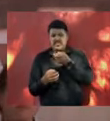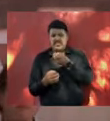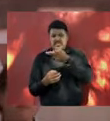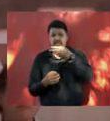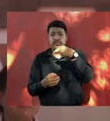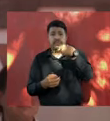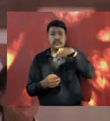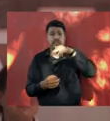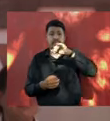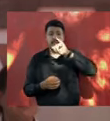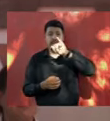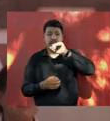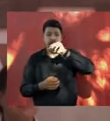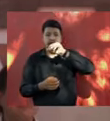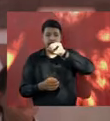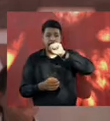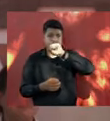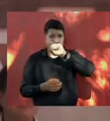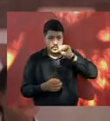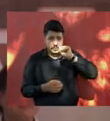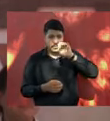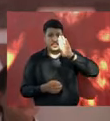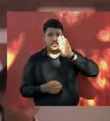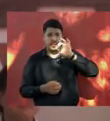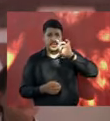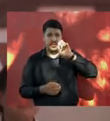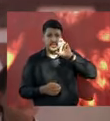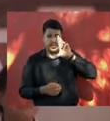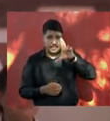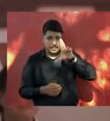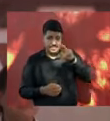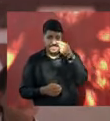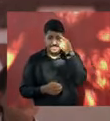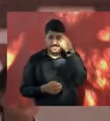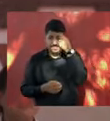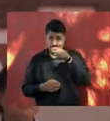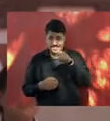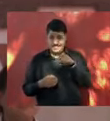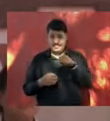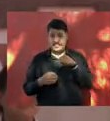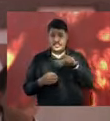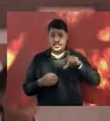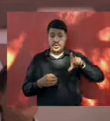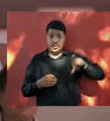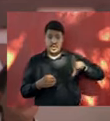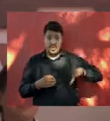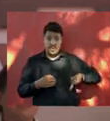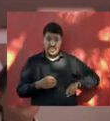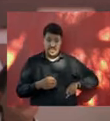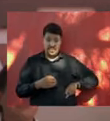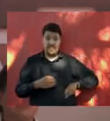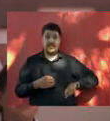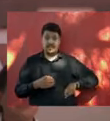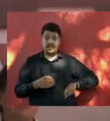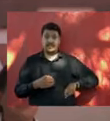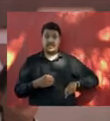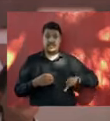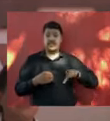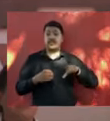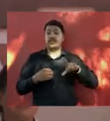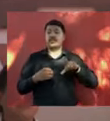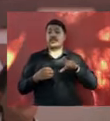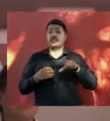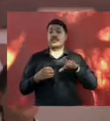IMSS Bienestar, para que el sistema de salud del gobierno del estado pase al IMSS